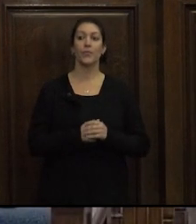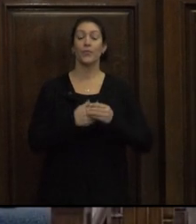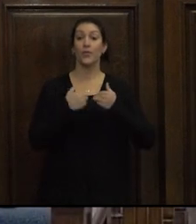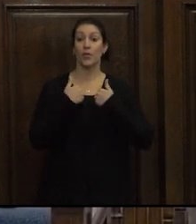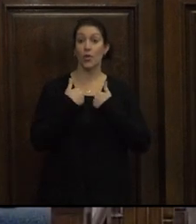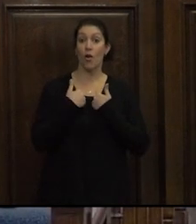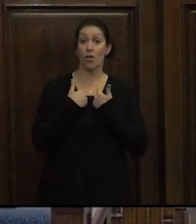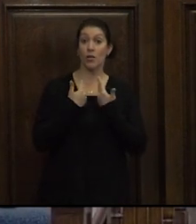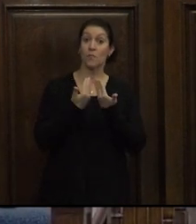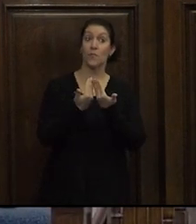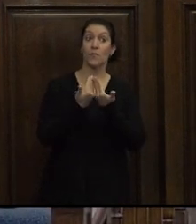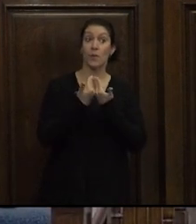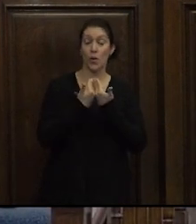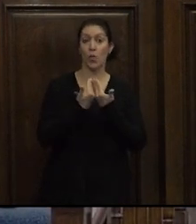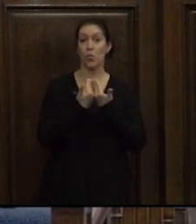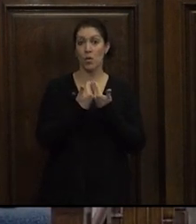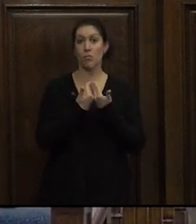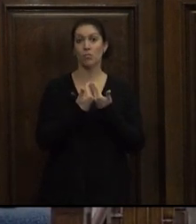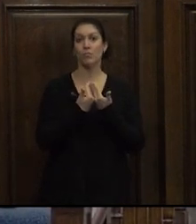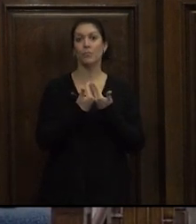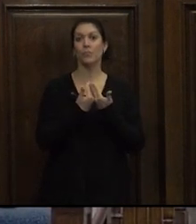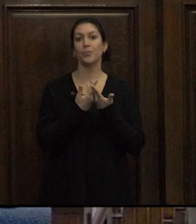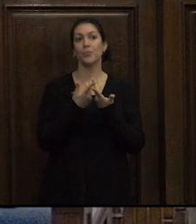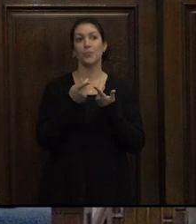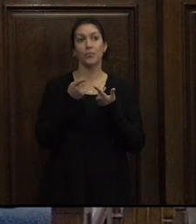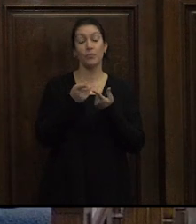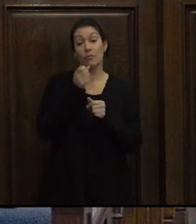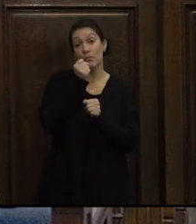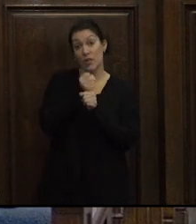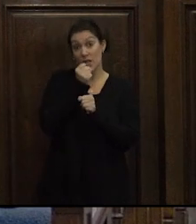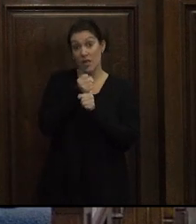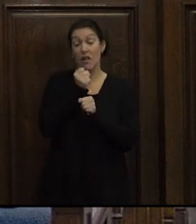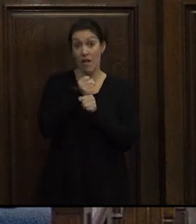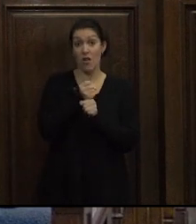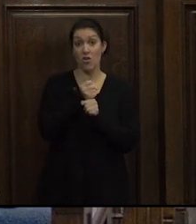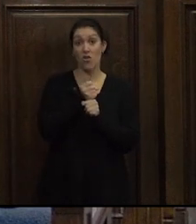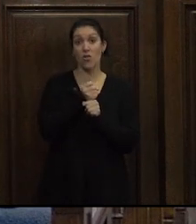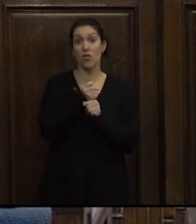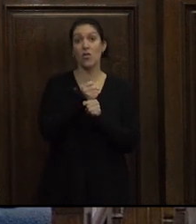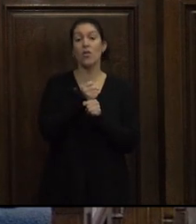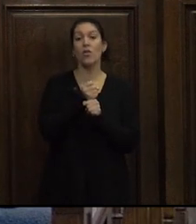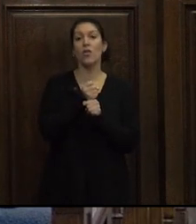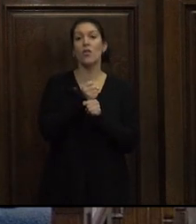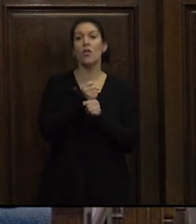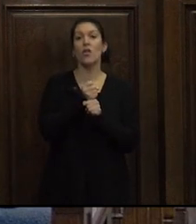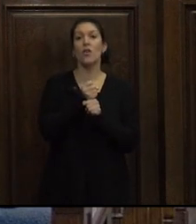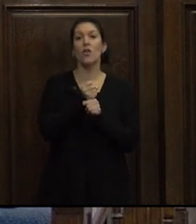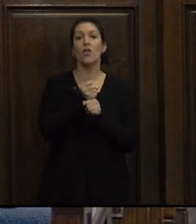Yo tengo una pregunta. En el trabajo se habla sobre